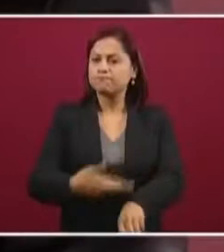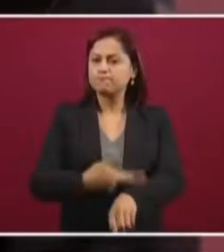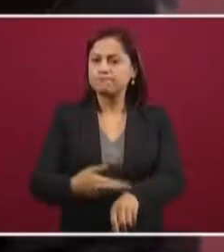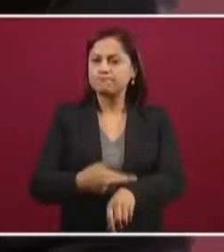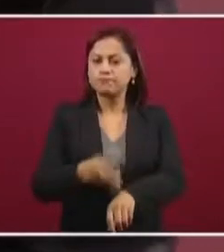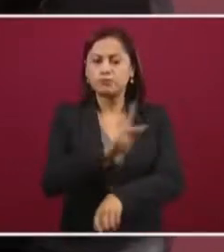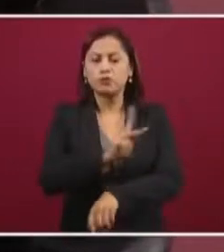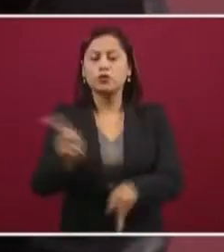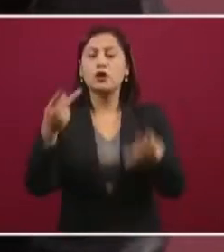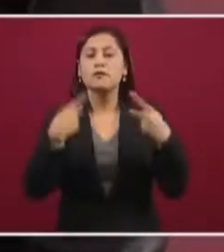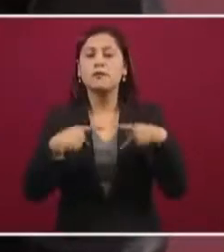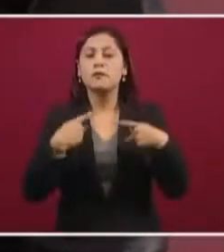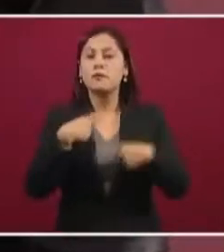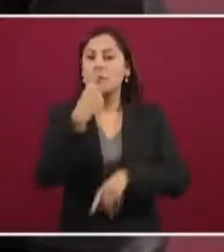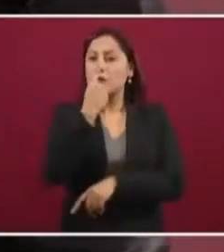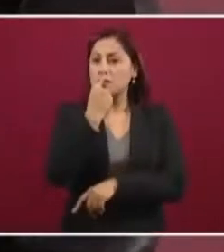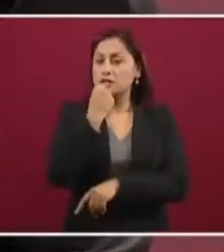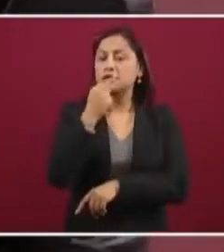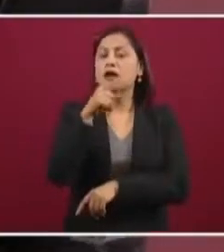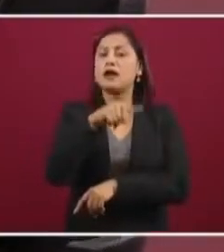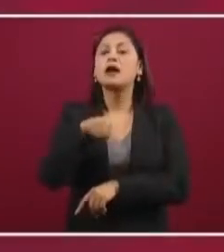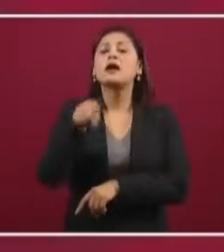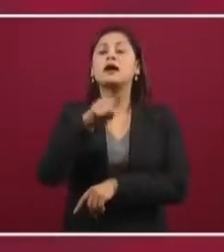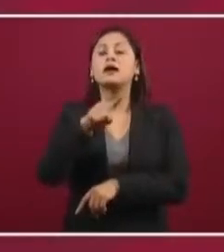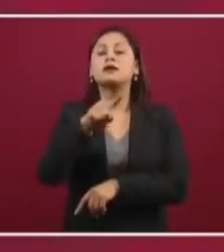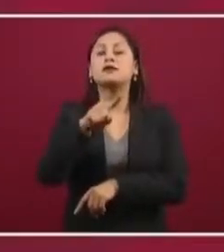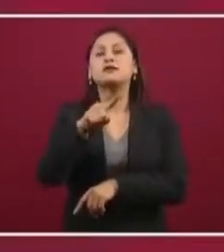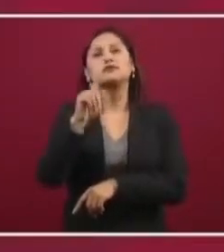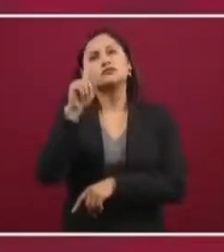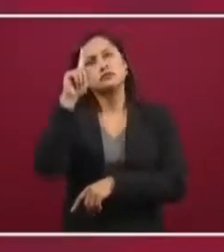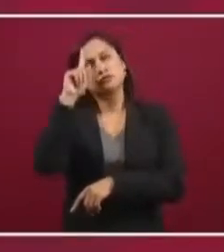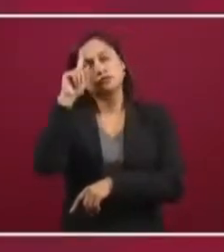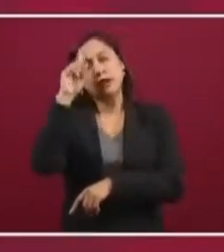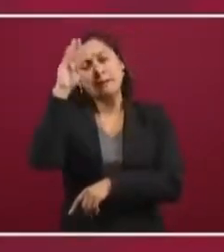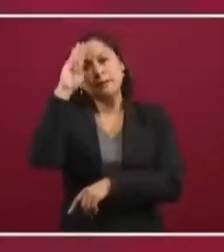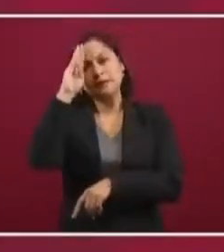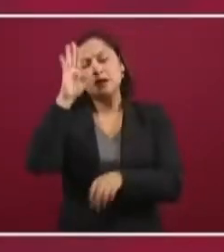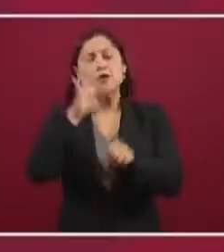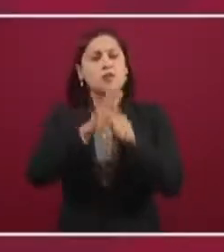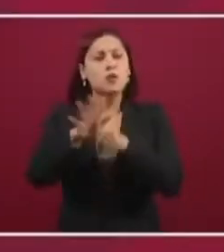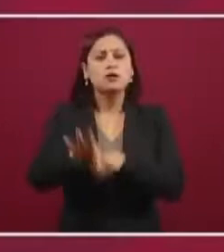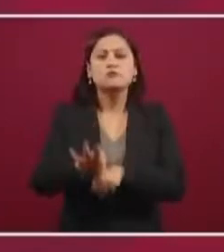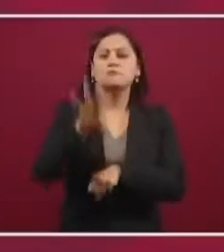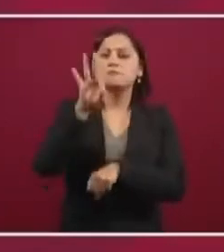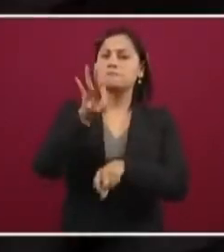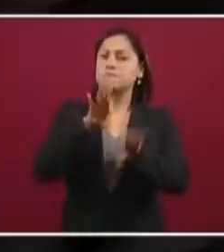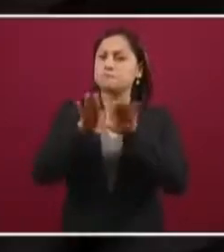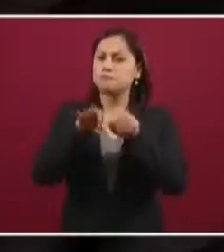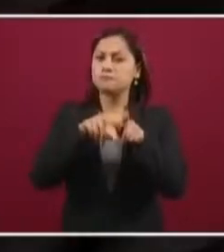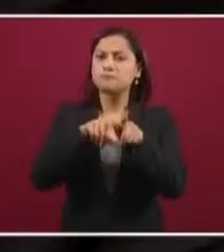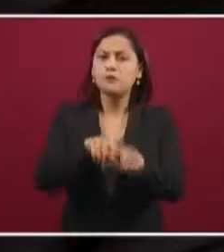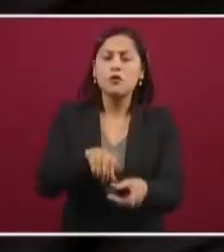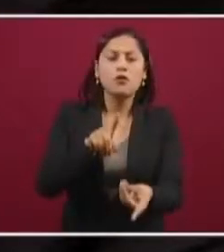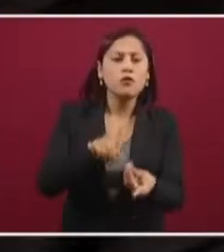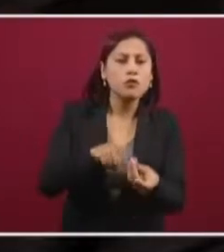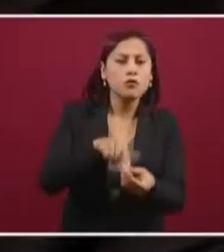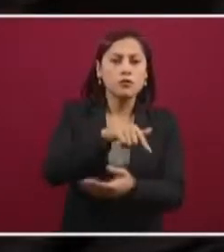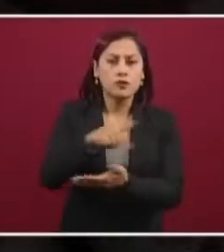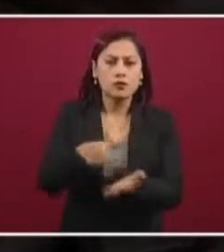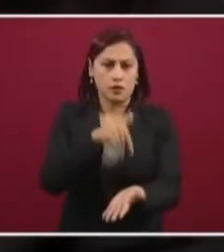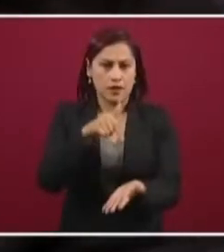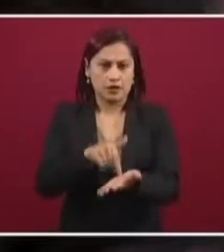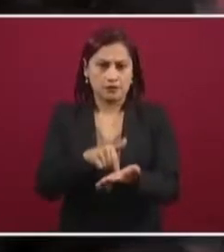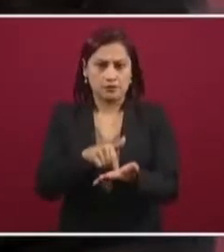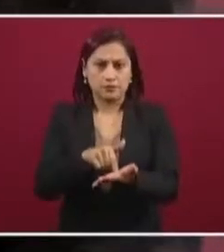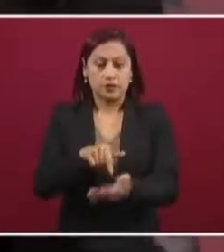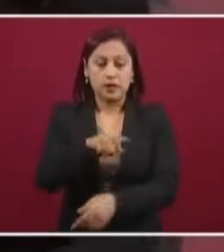de opciones y que no haya desinformación ni manipulación, que